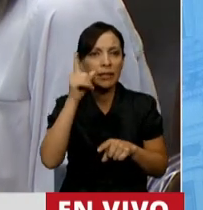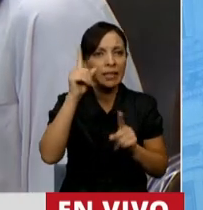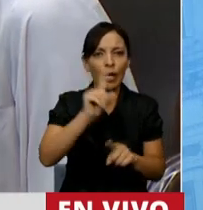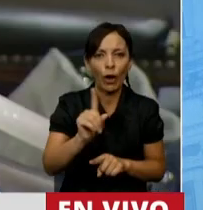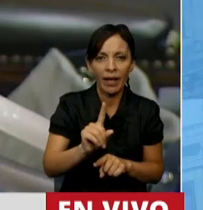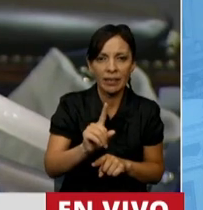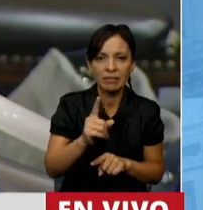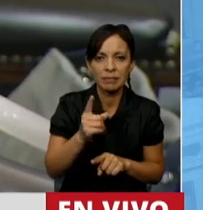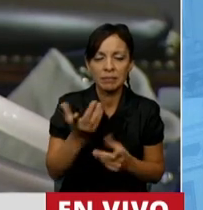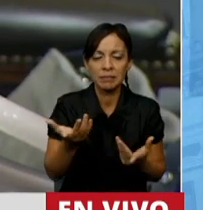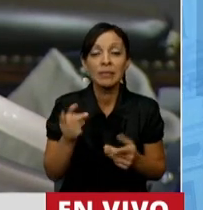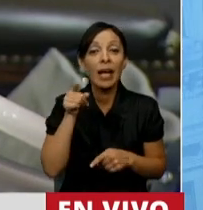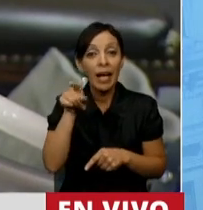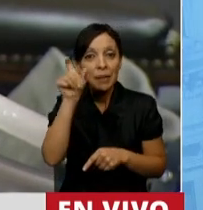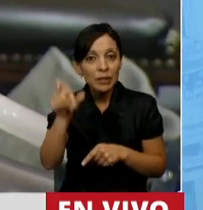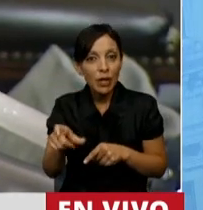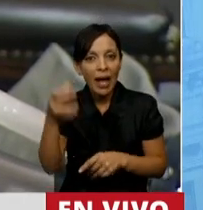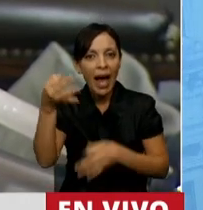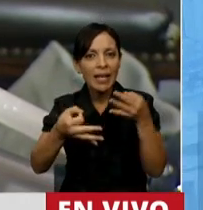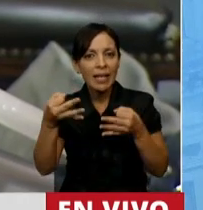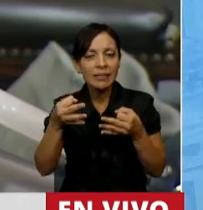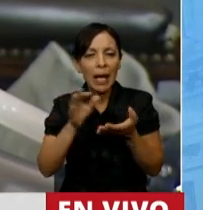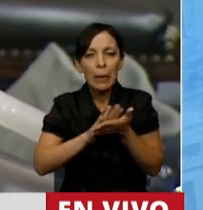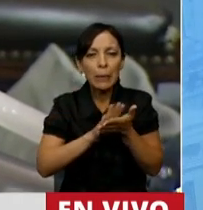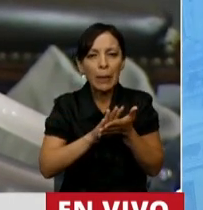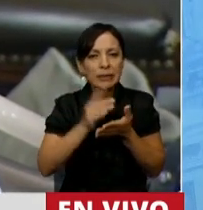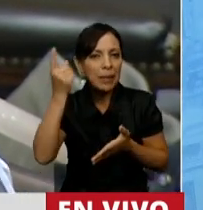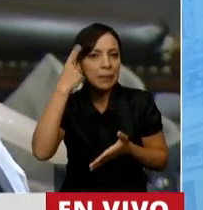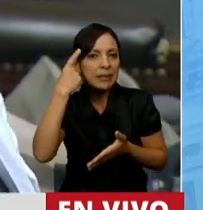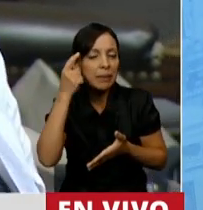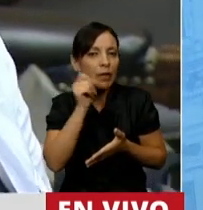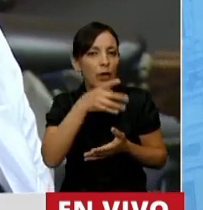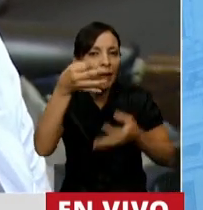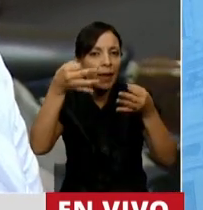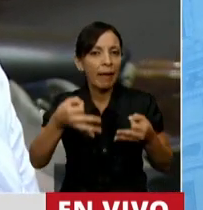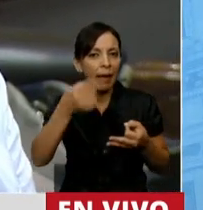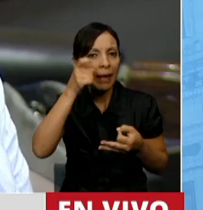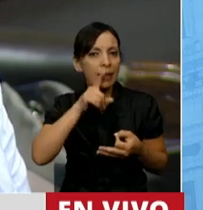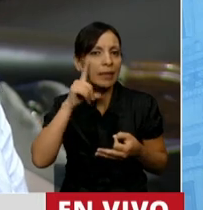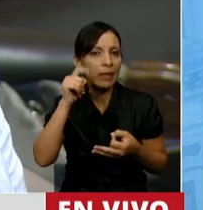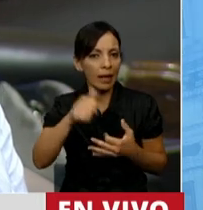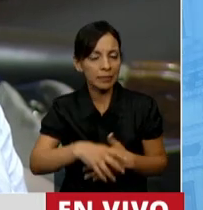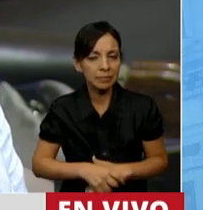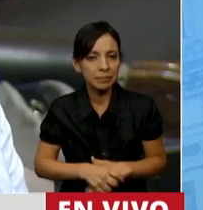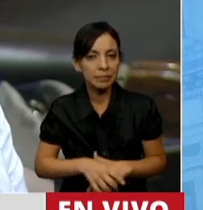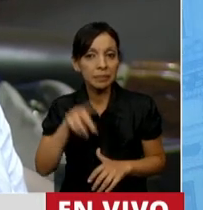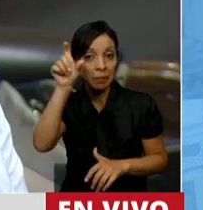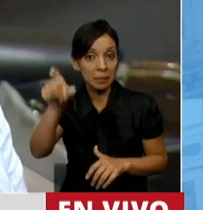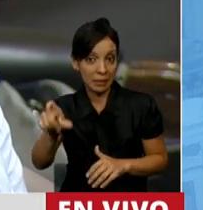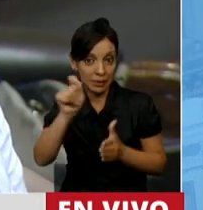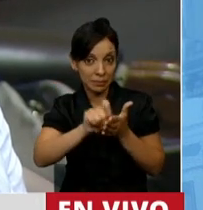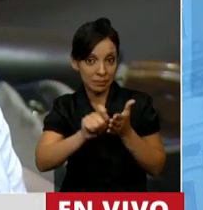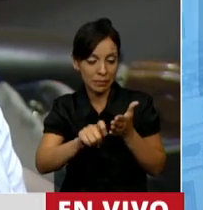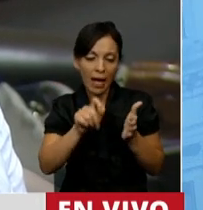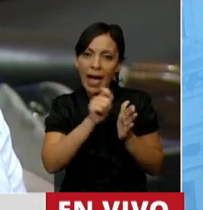analiza cuál es la base de toda ética humana. Y esa base, y él trata de definir